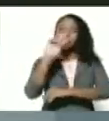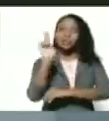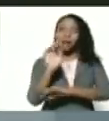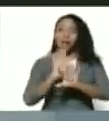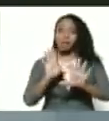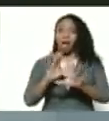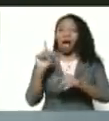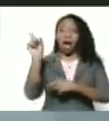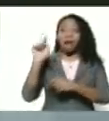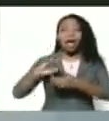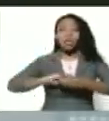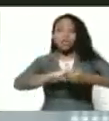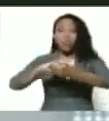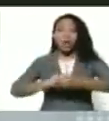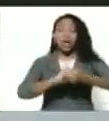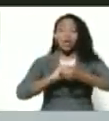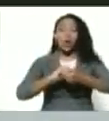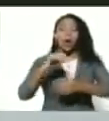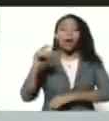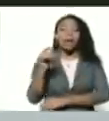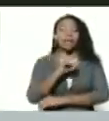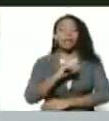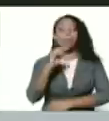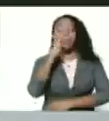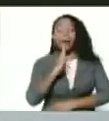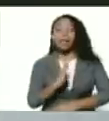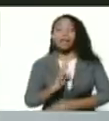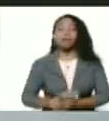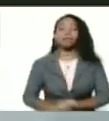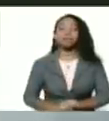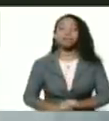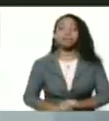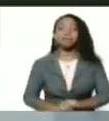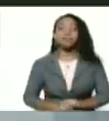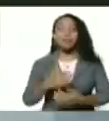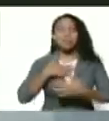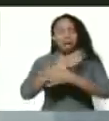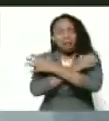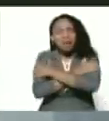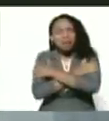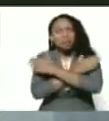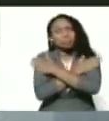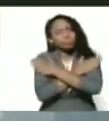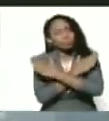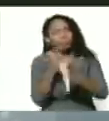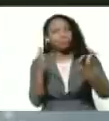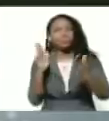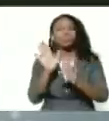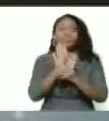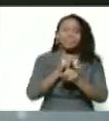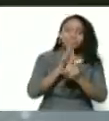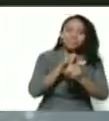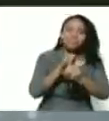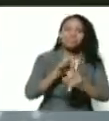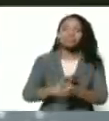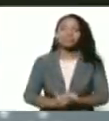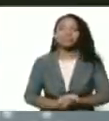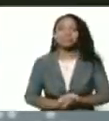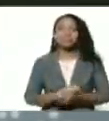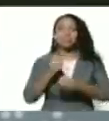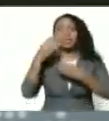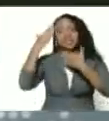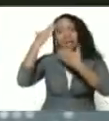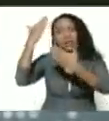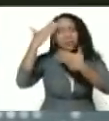está Trujillo y Barinas aquí al frente mío, Trujillo y Barinas. Mi abrazo solidario, cariñoso. Bueno,